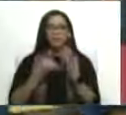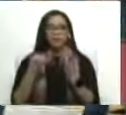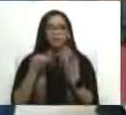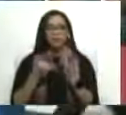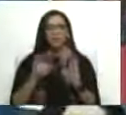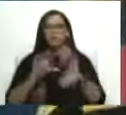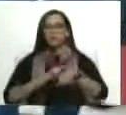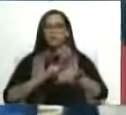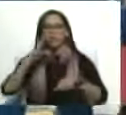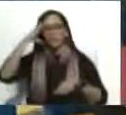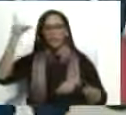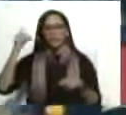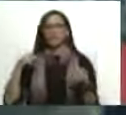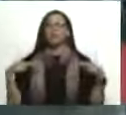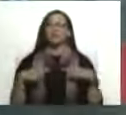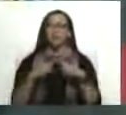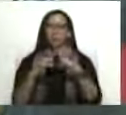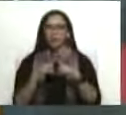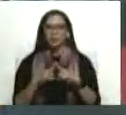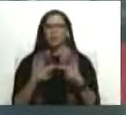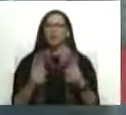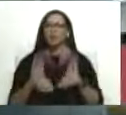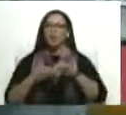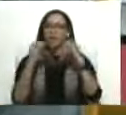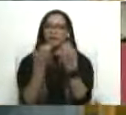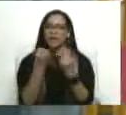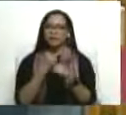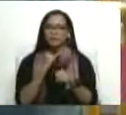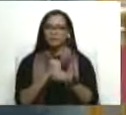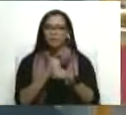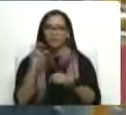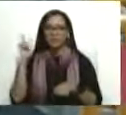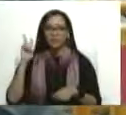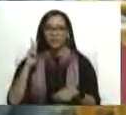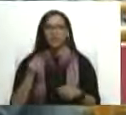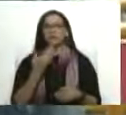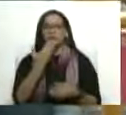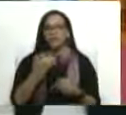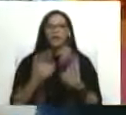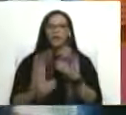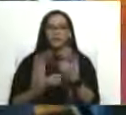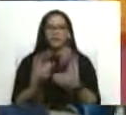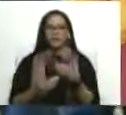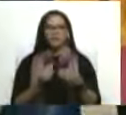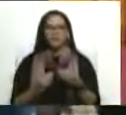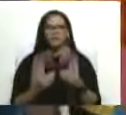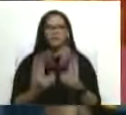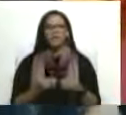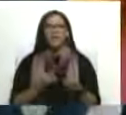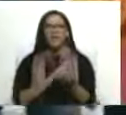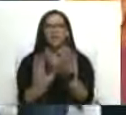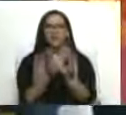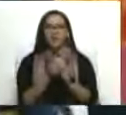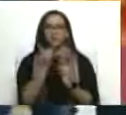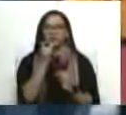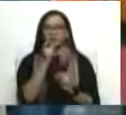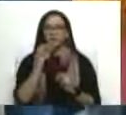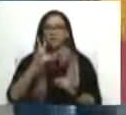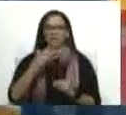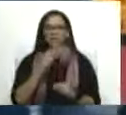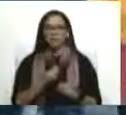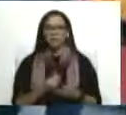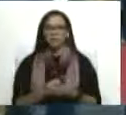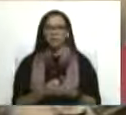Doctora Elsi Rodríguez, este encuentro con la clase popular, la clase obrera de Venezuela, bueno, de cara a lo que viene siendo el referéndum consultivo del 3 de